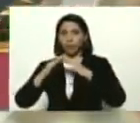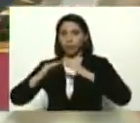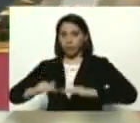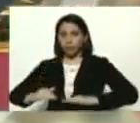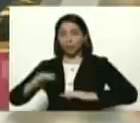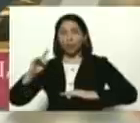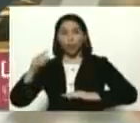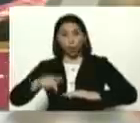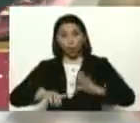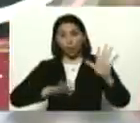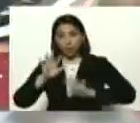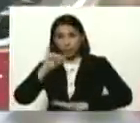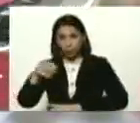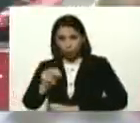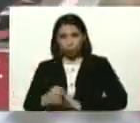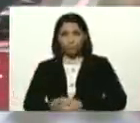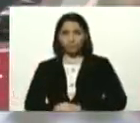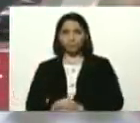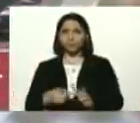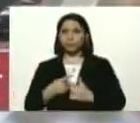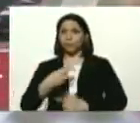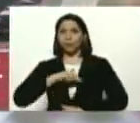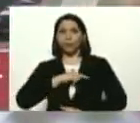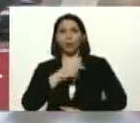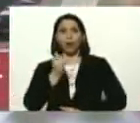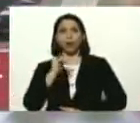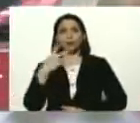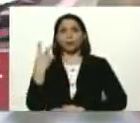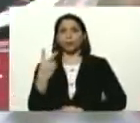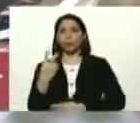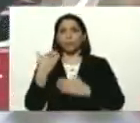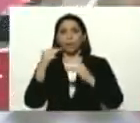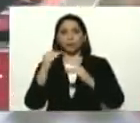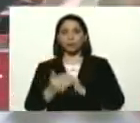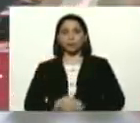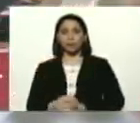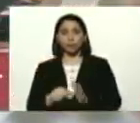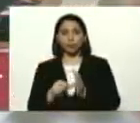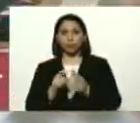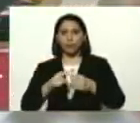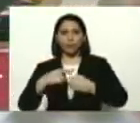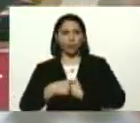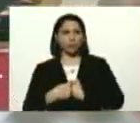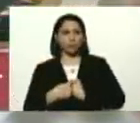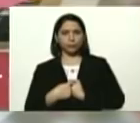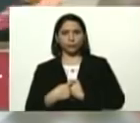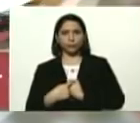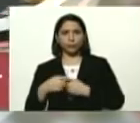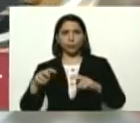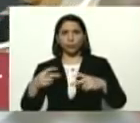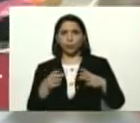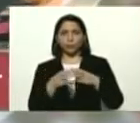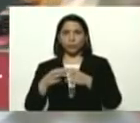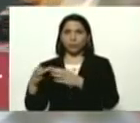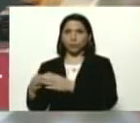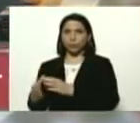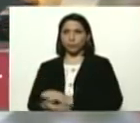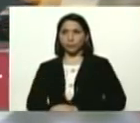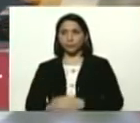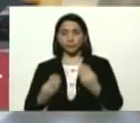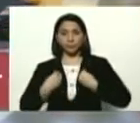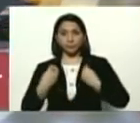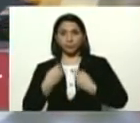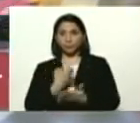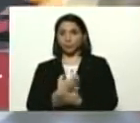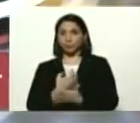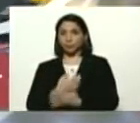Hoy 15 de junio, entonces estamos en esta segunda fase, donde incorporamos nuevos sectores a la vida